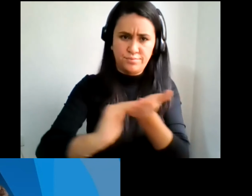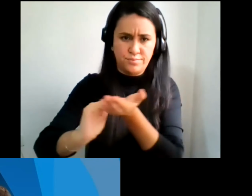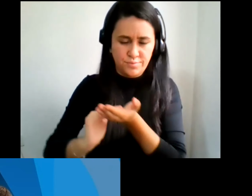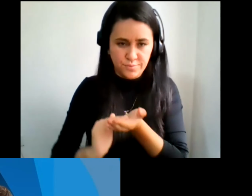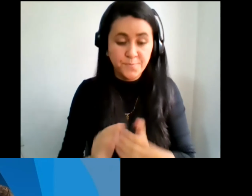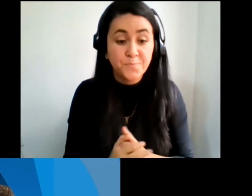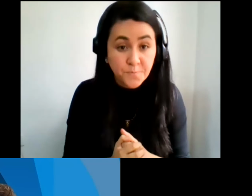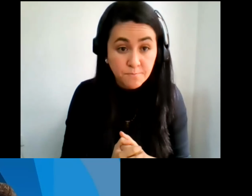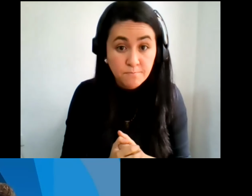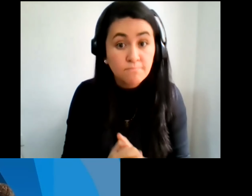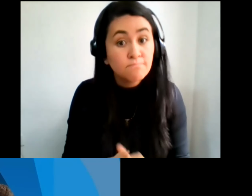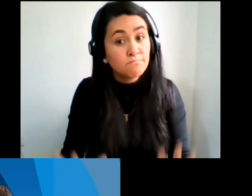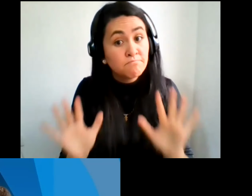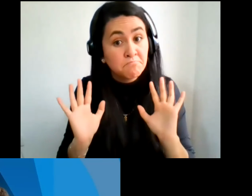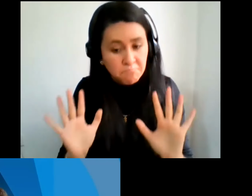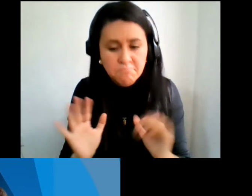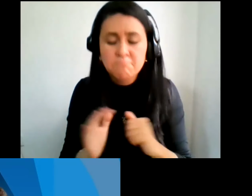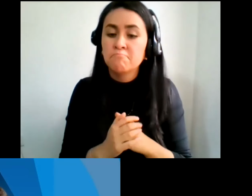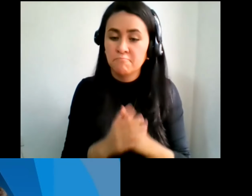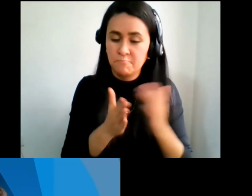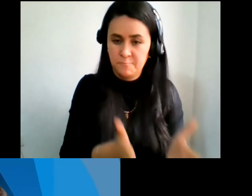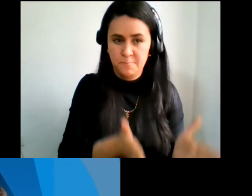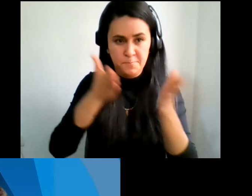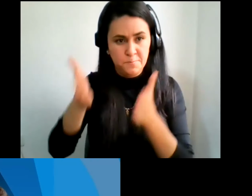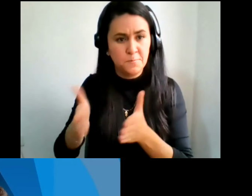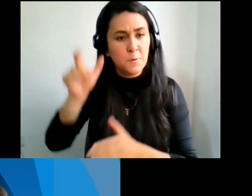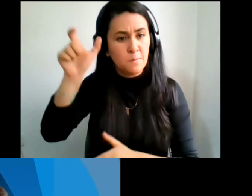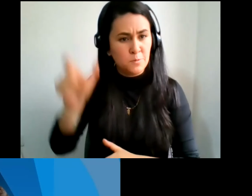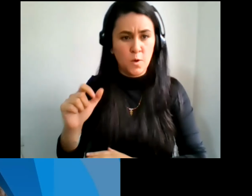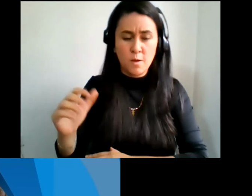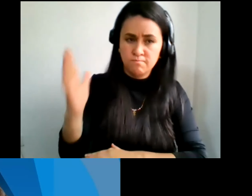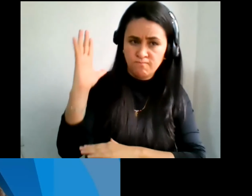Con eso, quisiera pasar al siguiente ponente,